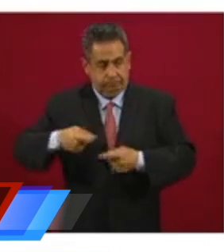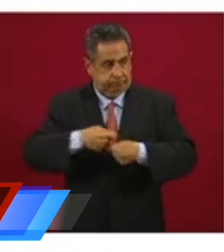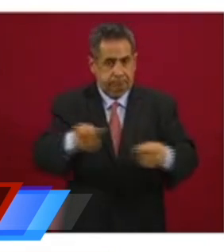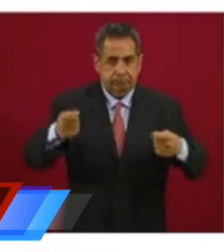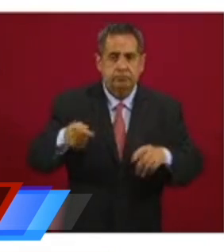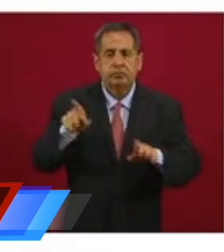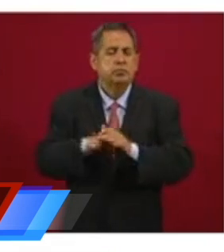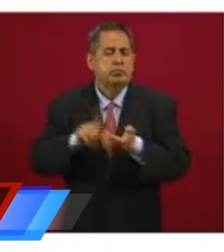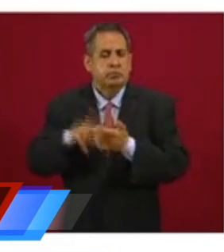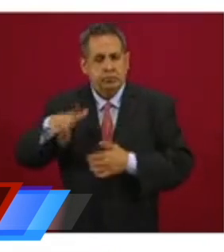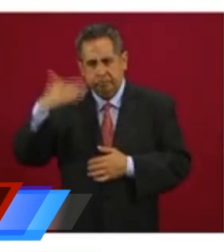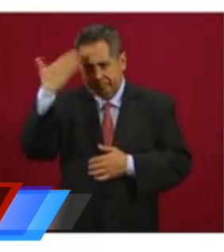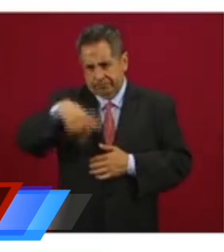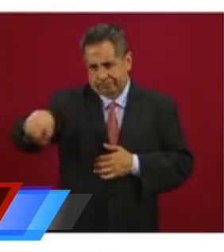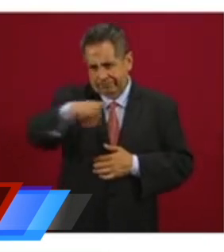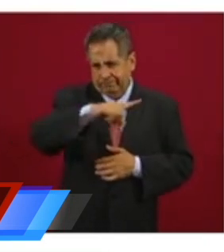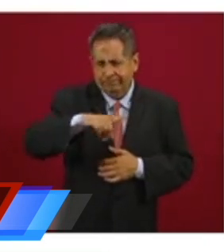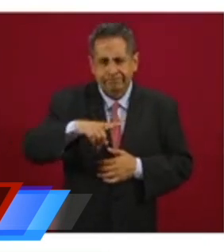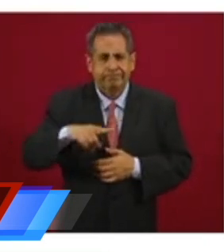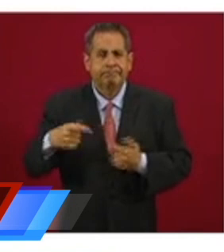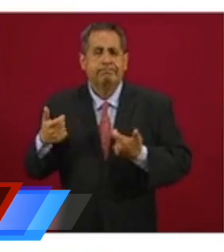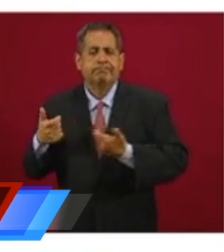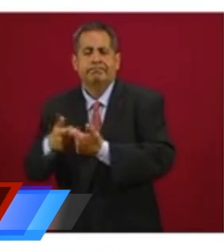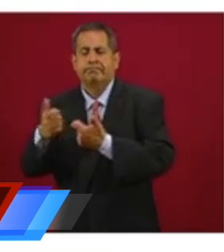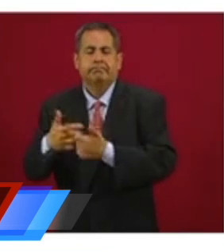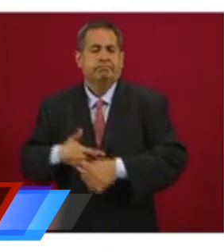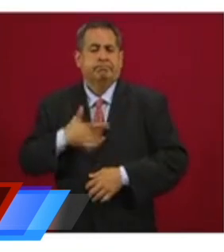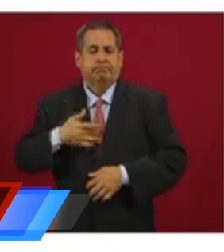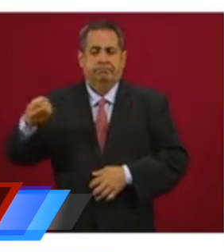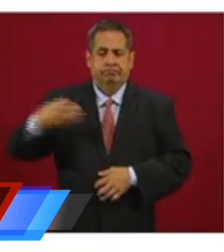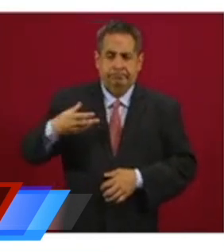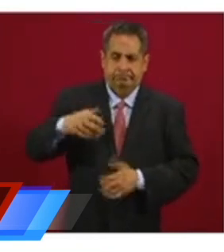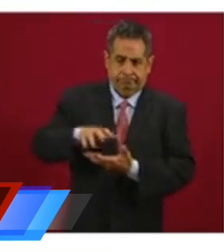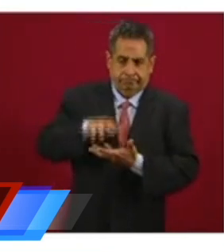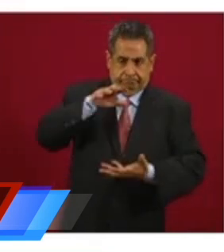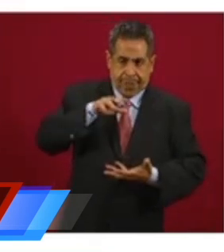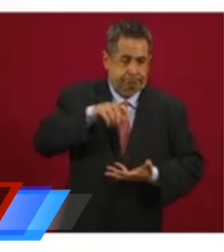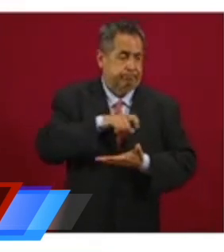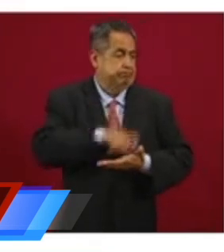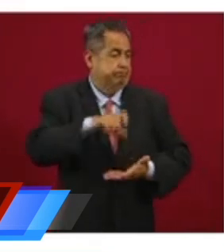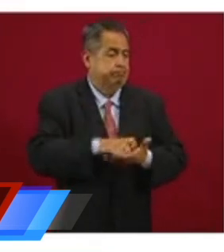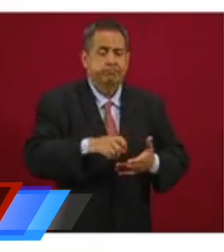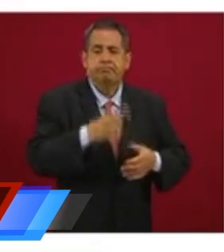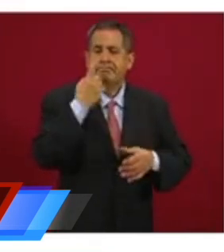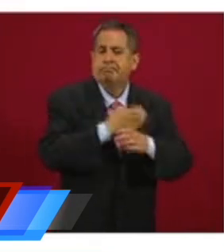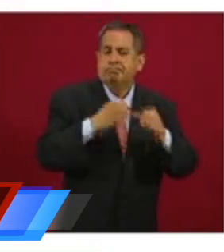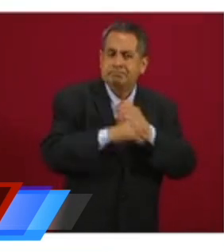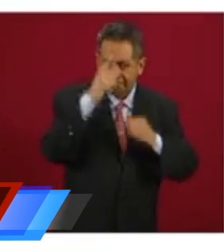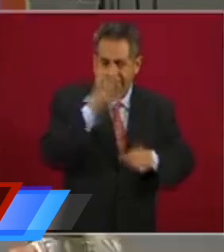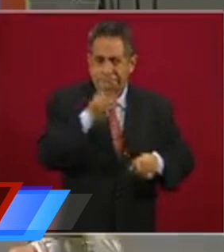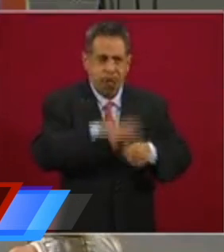hospitales, donde se atiende de manera gratuita a la gente pobre, pues puedan recibir este apoyo. Explicó que a la fecha se han